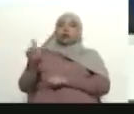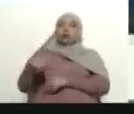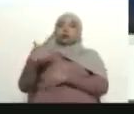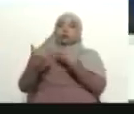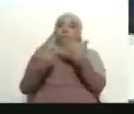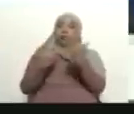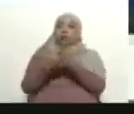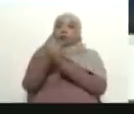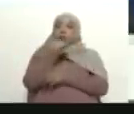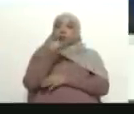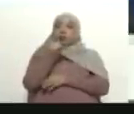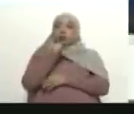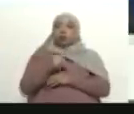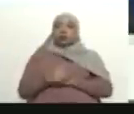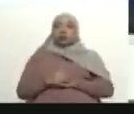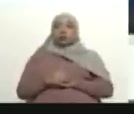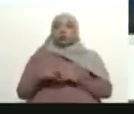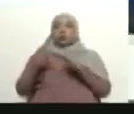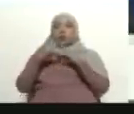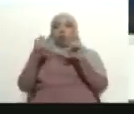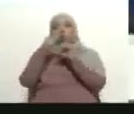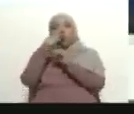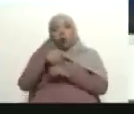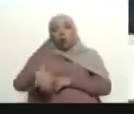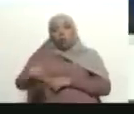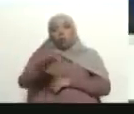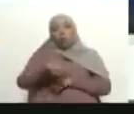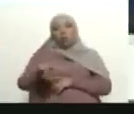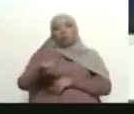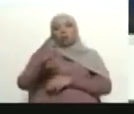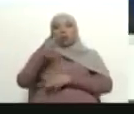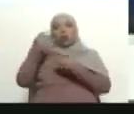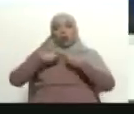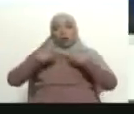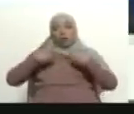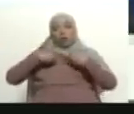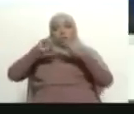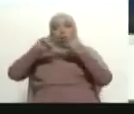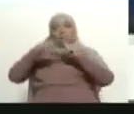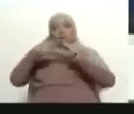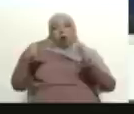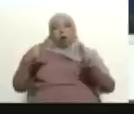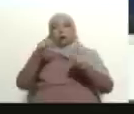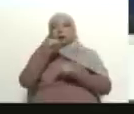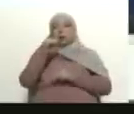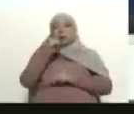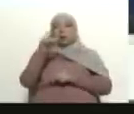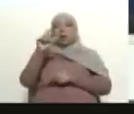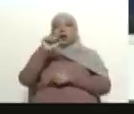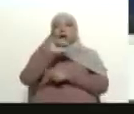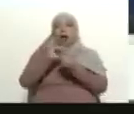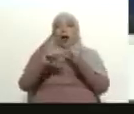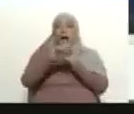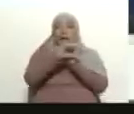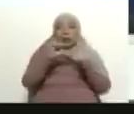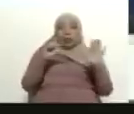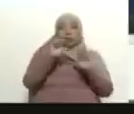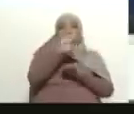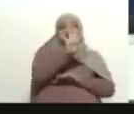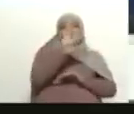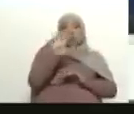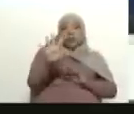venezolanas, de todo nuestro pueblo, por la vida y la paz, apalancado en el artículo 55 de nuestra